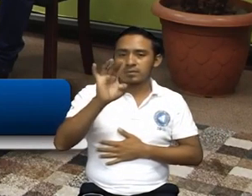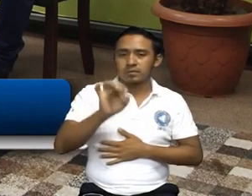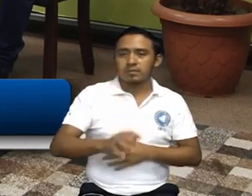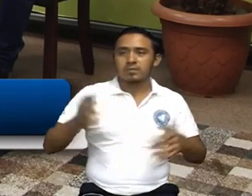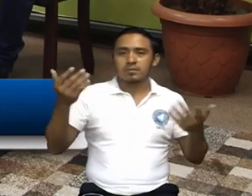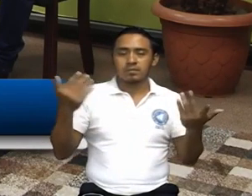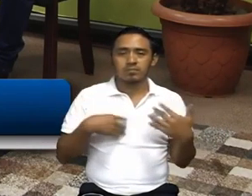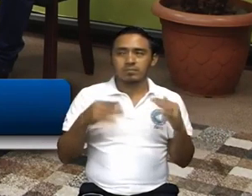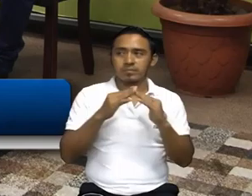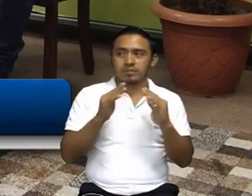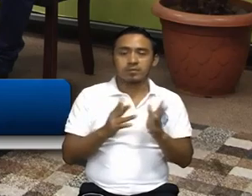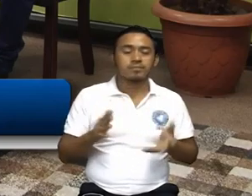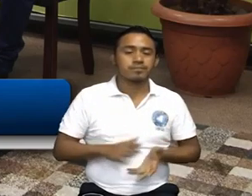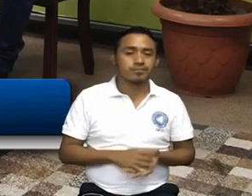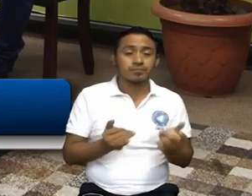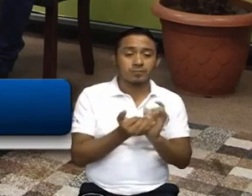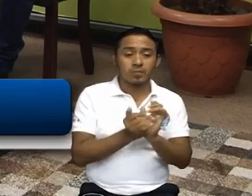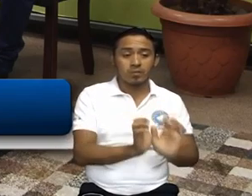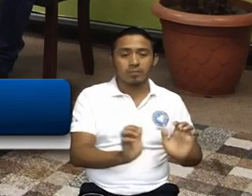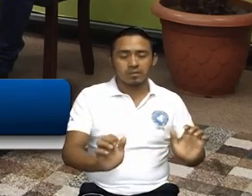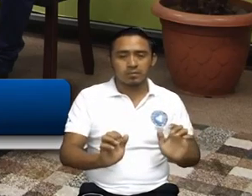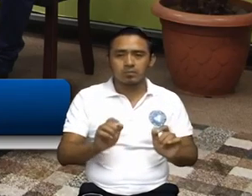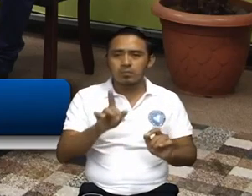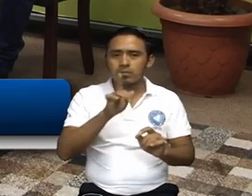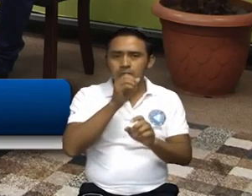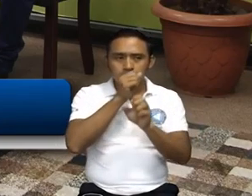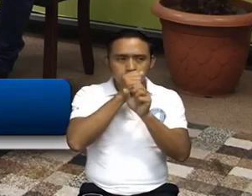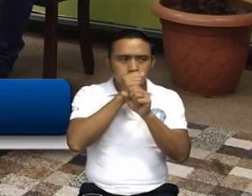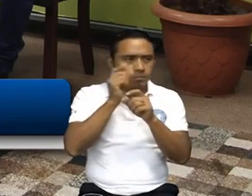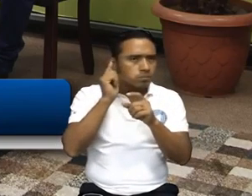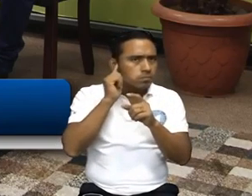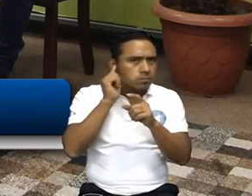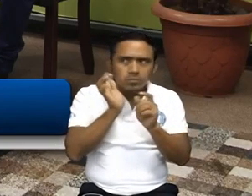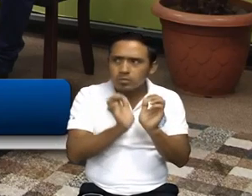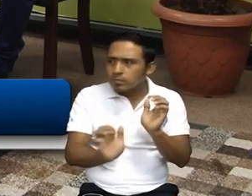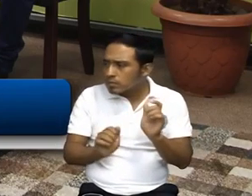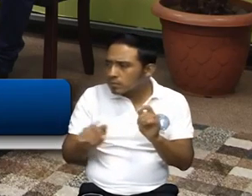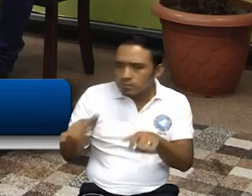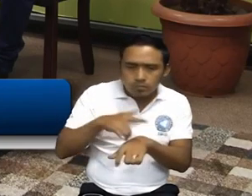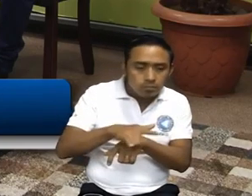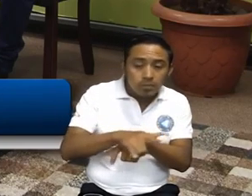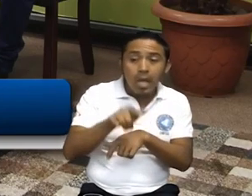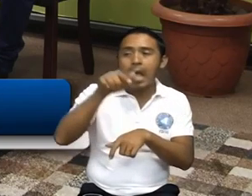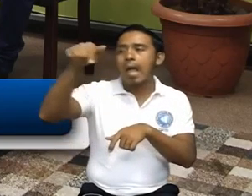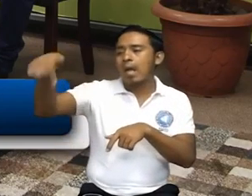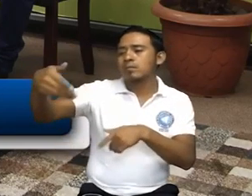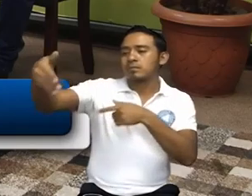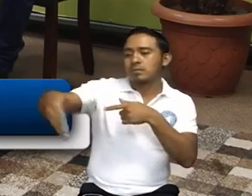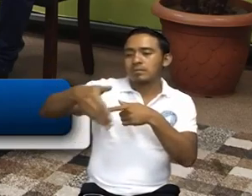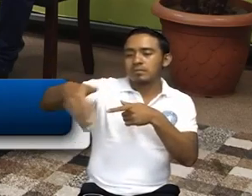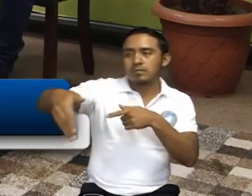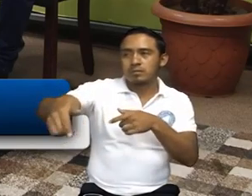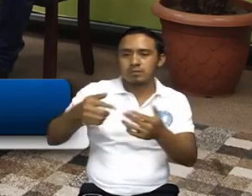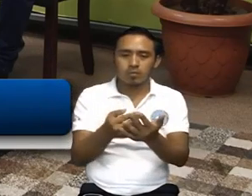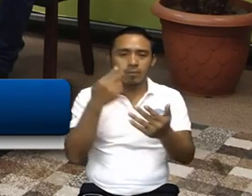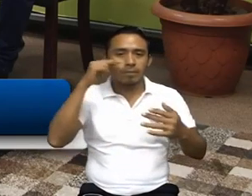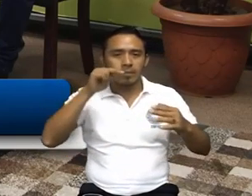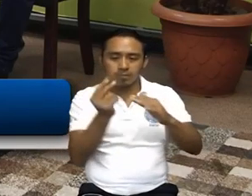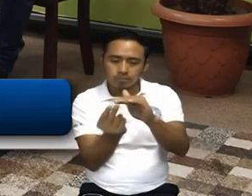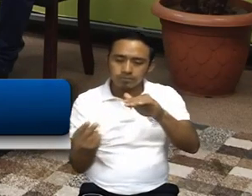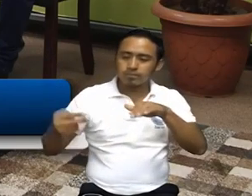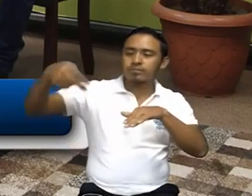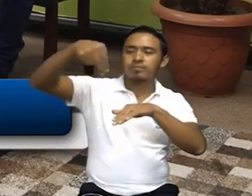lugares, tanto para los niños, que de repente se oye el silencio, ¿dónde está el niño? Lo busca y lo allá en la cocina, lo allá que se subió en